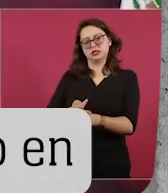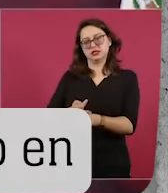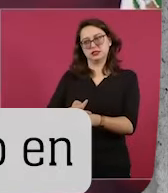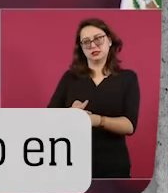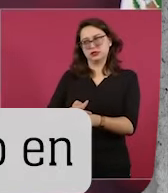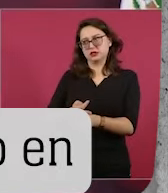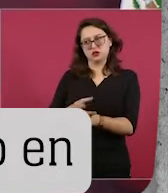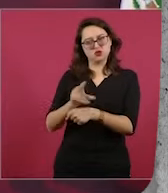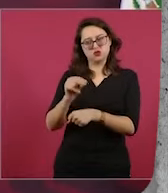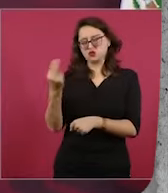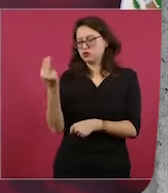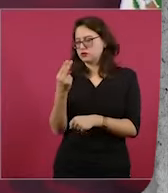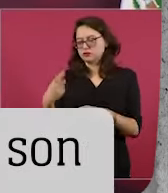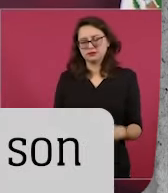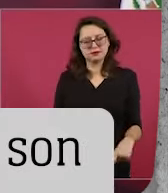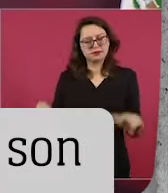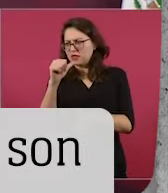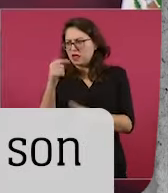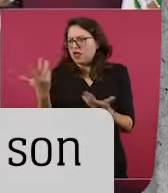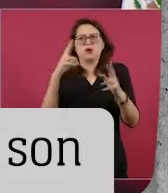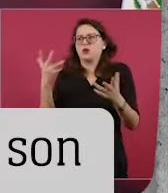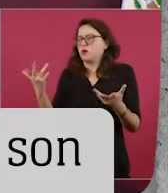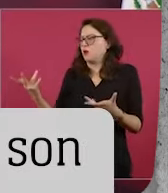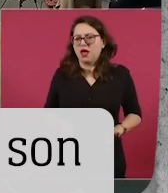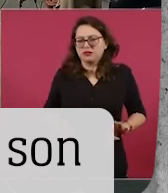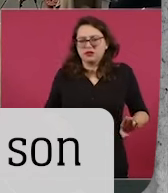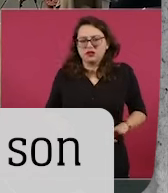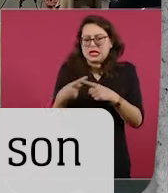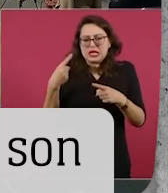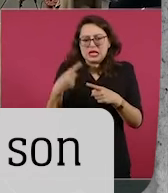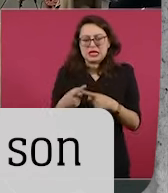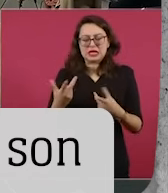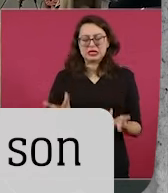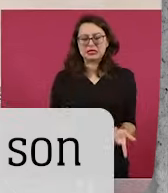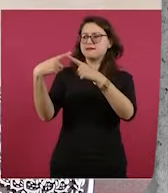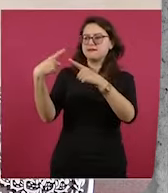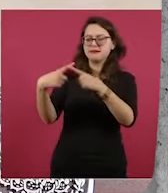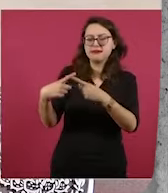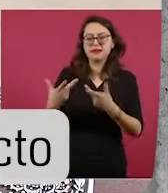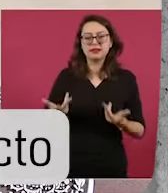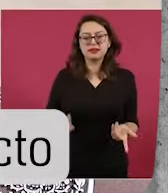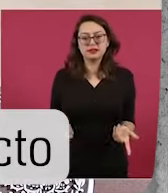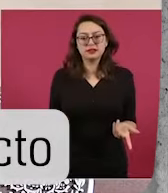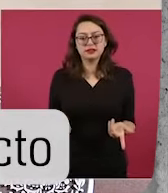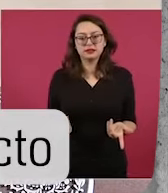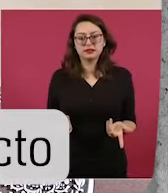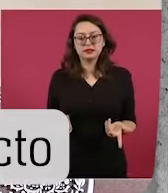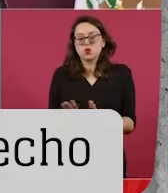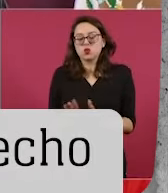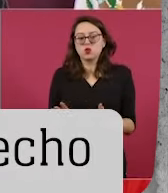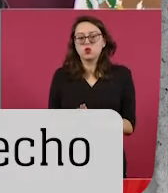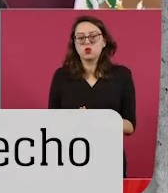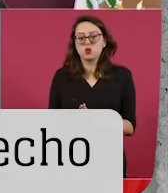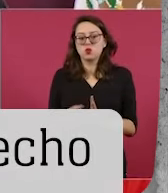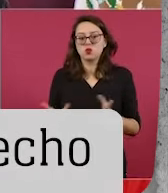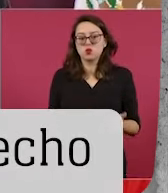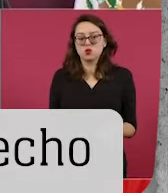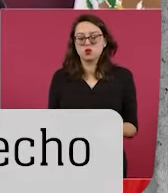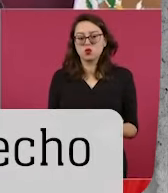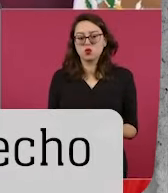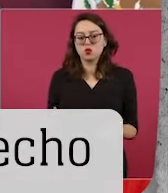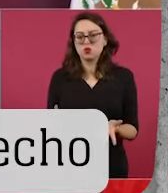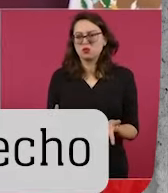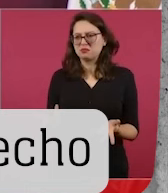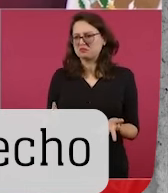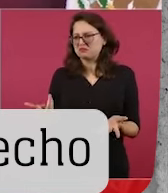en quiénes se inspiran? A ver, ¿quiénes son sus guías? ¿O es así el derecho en abstracto? ¿No tiene que ver el derecho